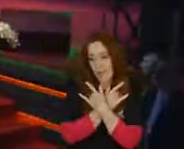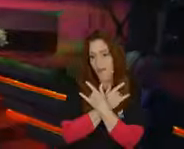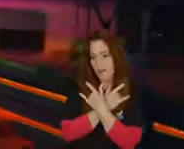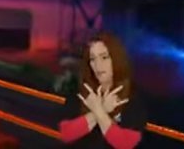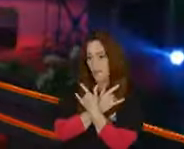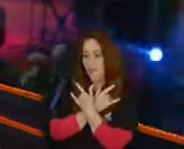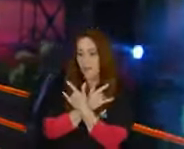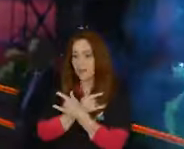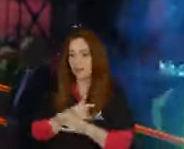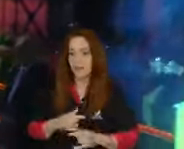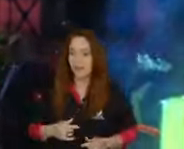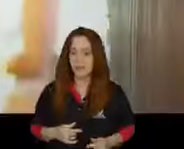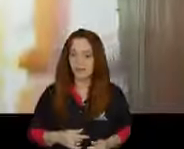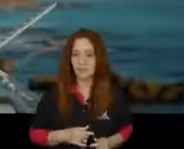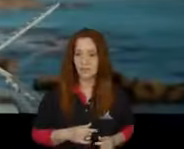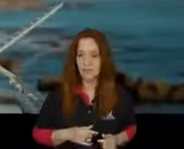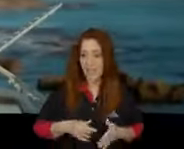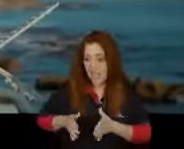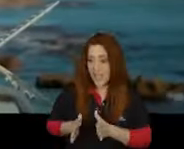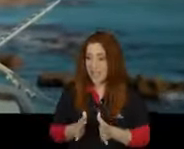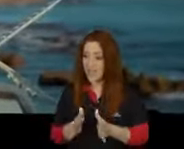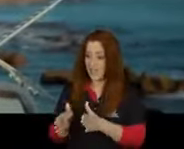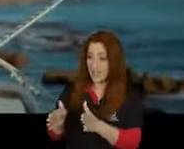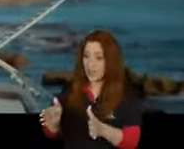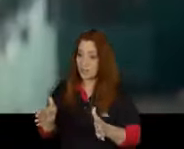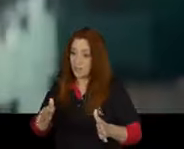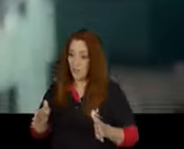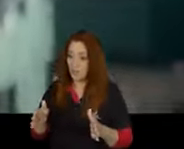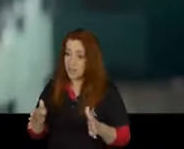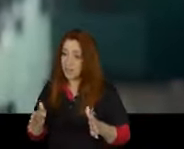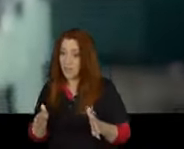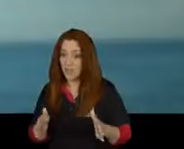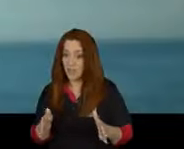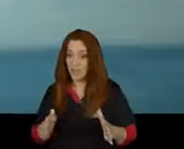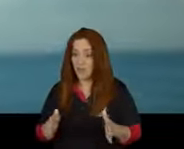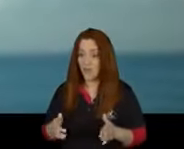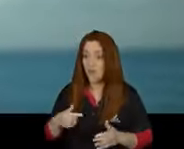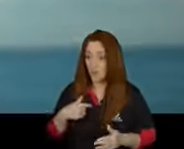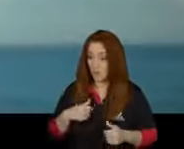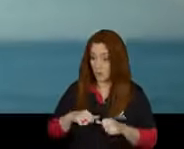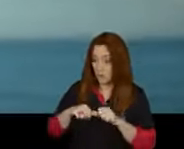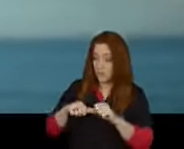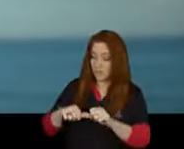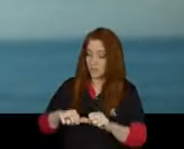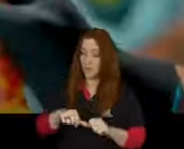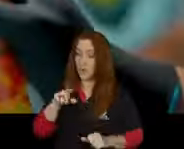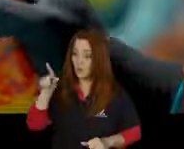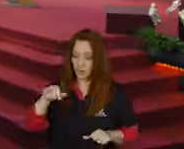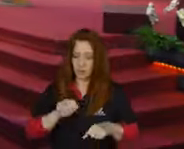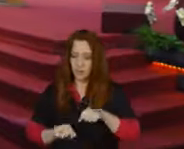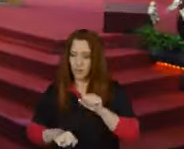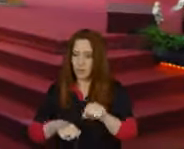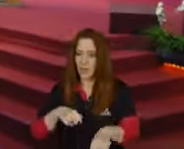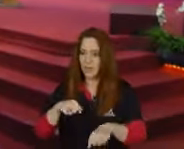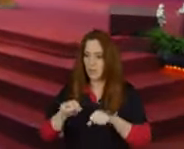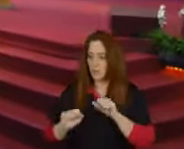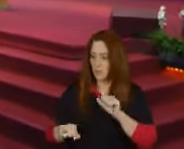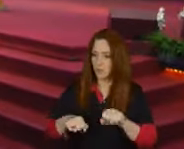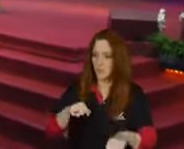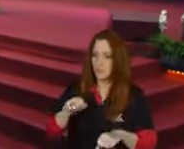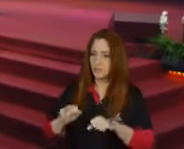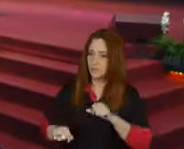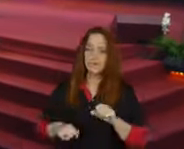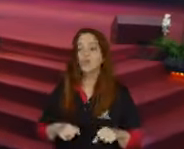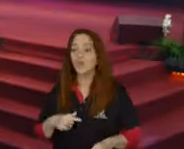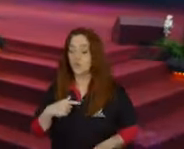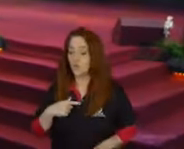Señor, en el camino no me pierdo, pues sigo tus pasos. Yo me quedo contigo, no estoy para atrás. Mi letra te dedicaré, siempre